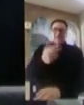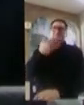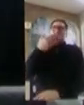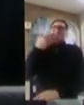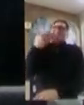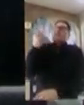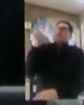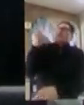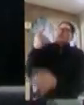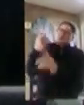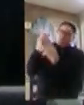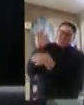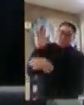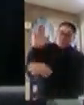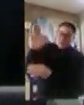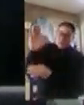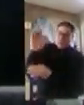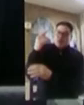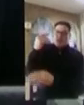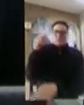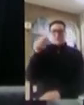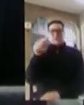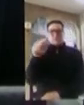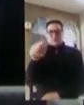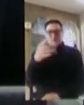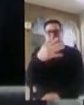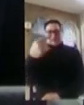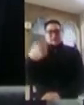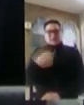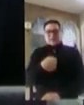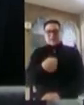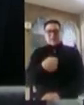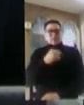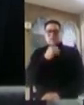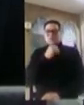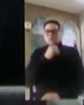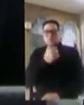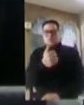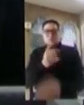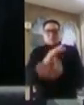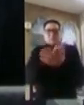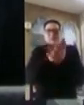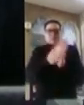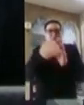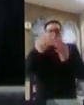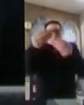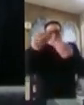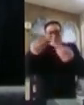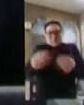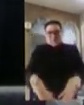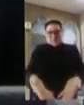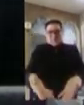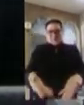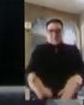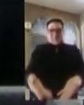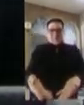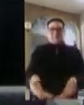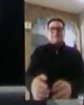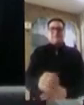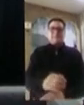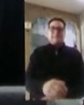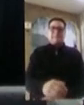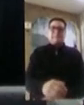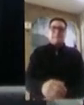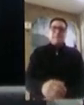yo no vayamos a condenación, para que tú y yo no nos perdamos en la condenación